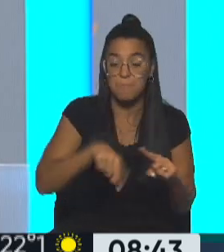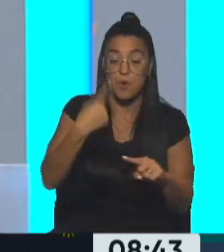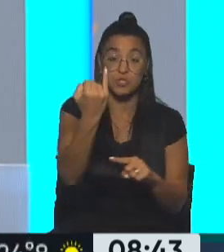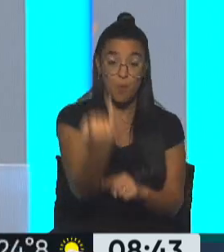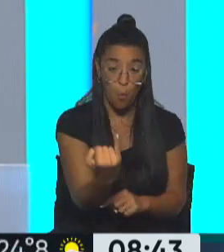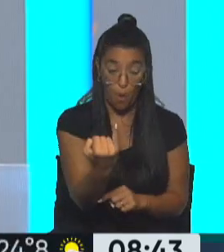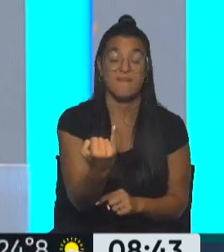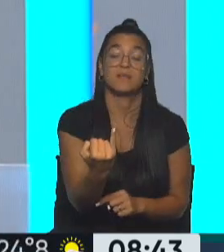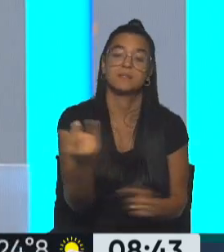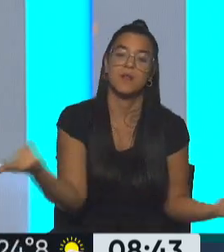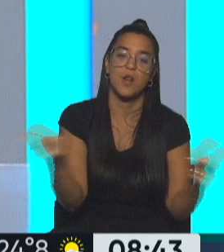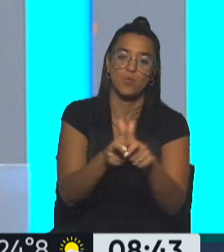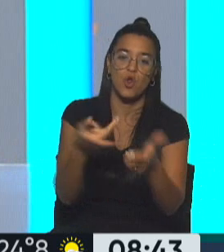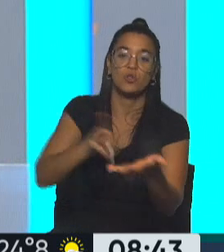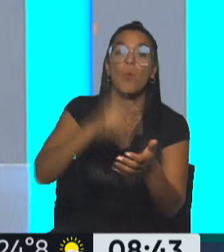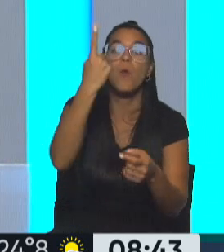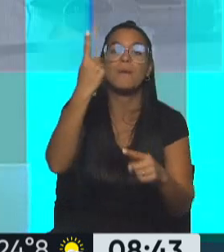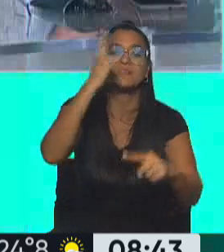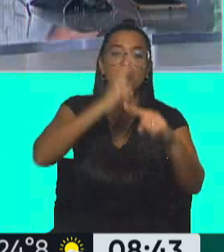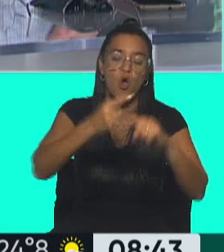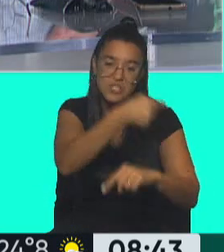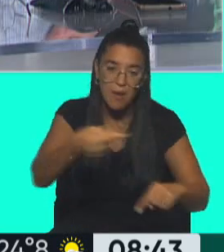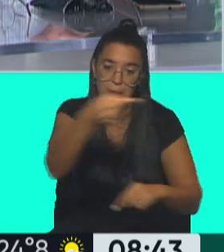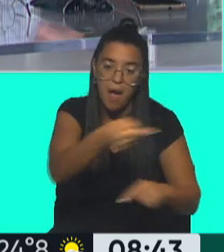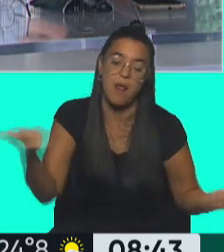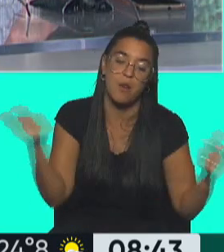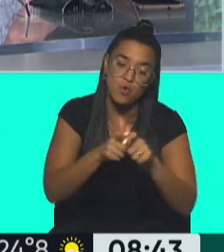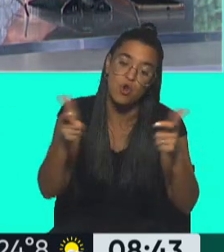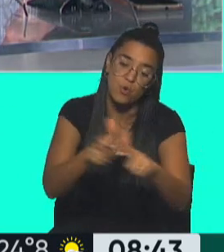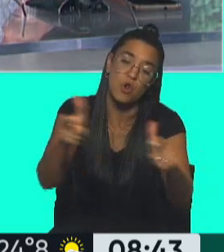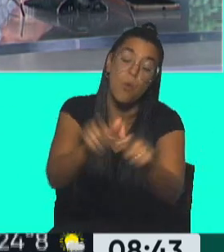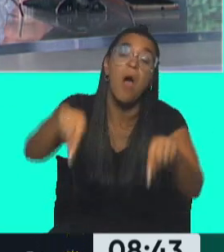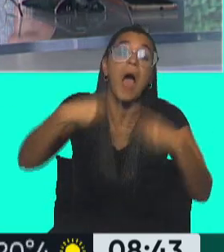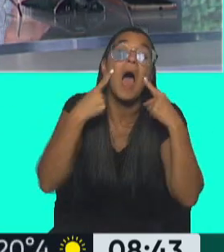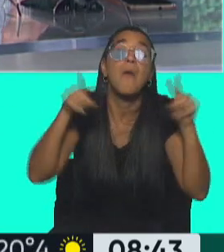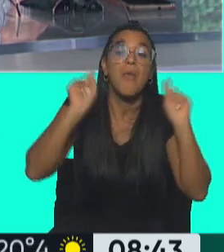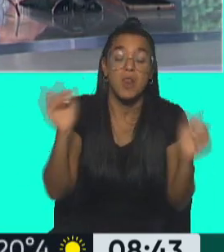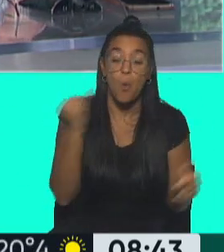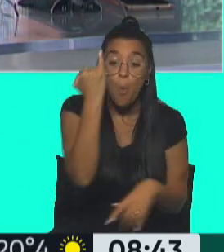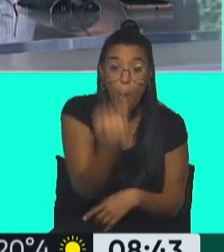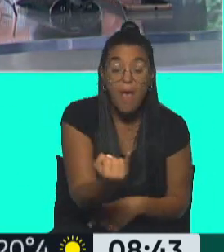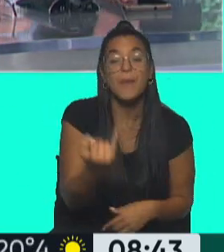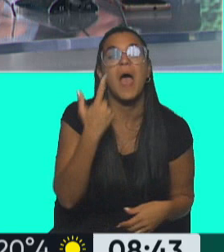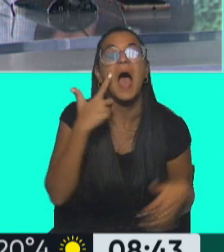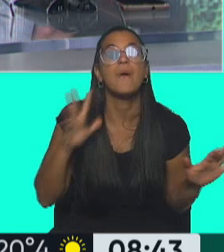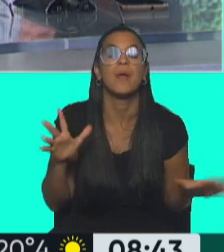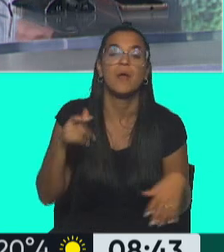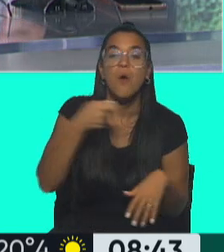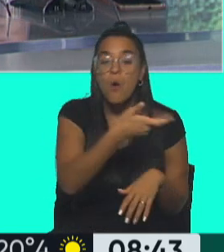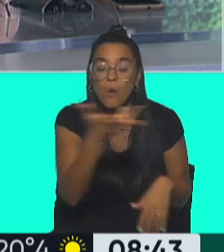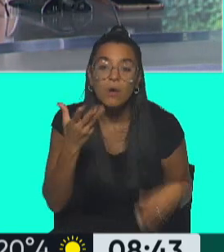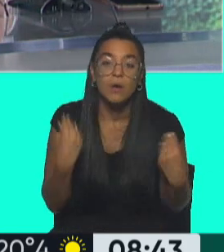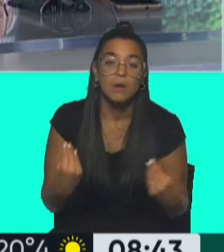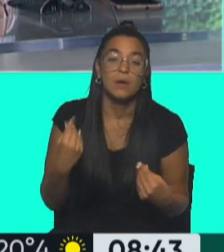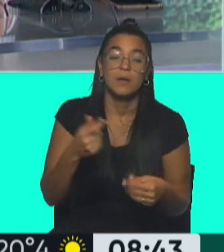reunir nuevamente, lo hace una vez por semana, en la Comisión de Juicio Político. Ese jueves se tiene que definir cuántas de todas